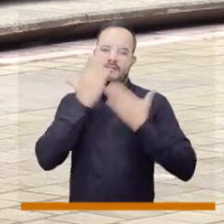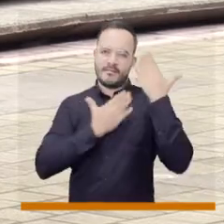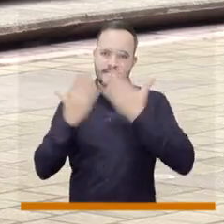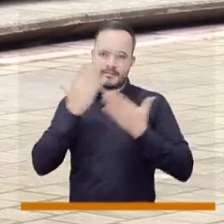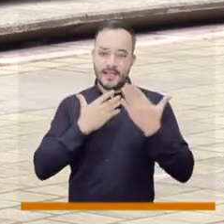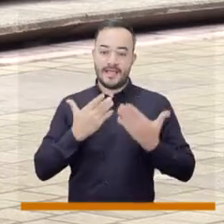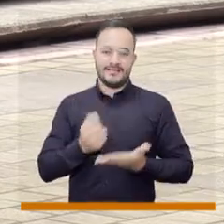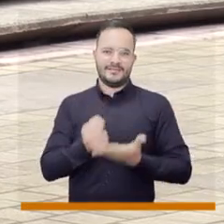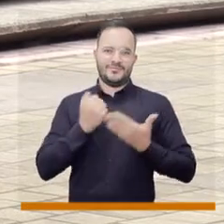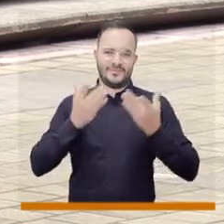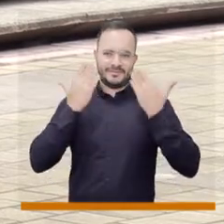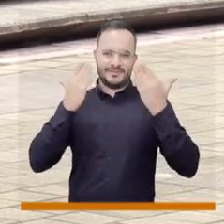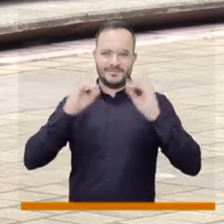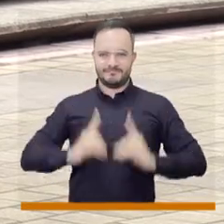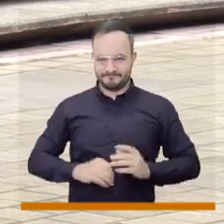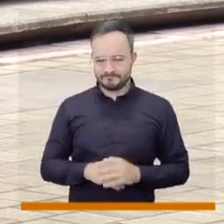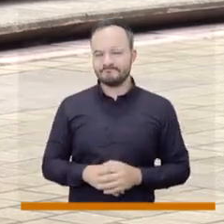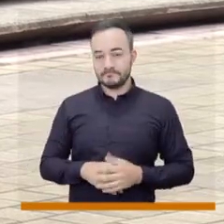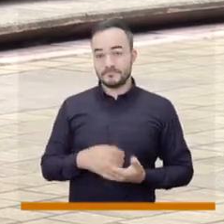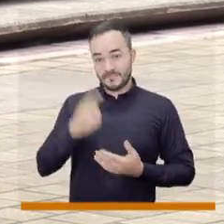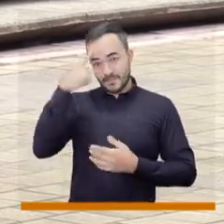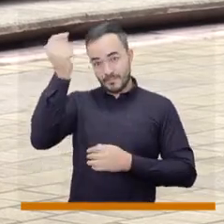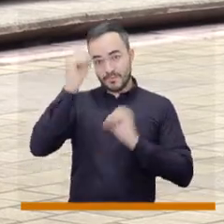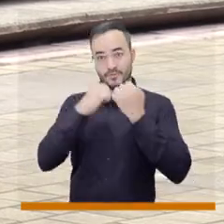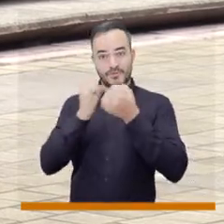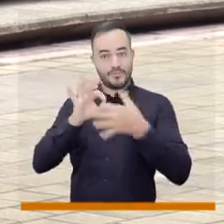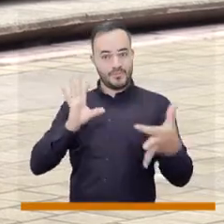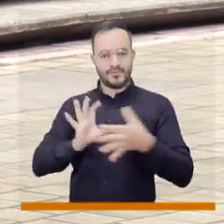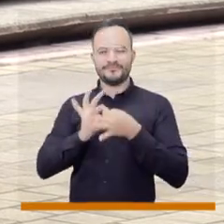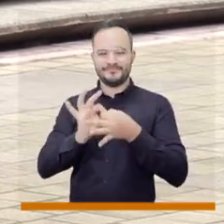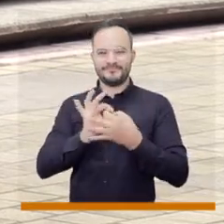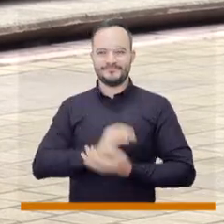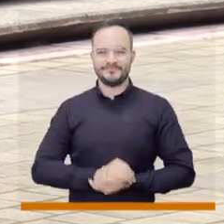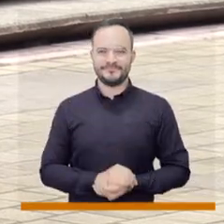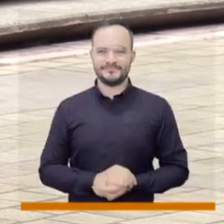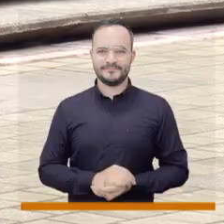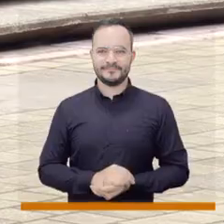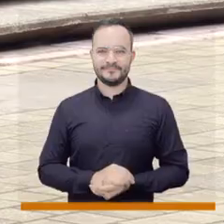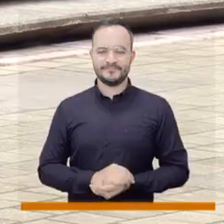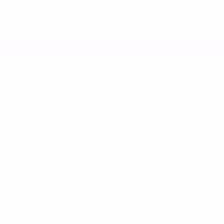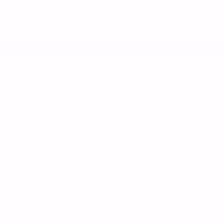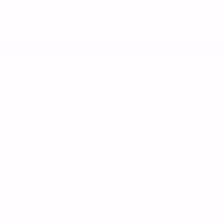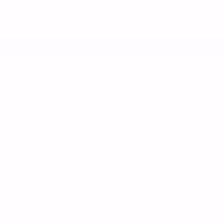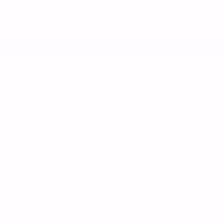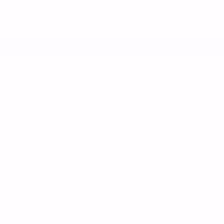así poder tomar mejores decisiones. Porque el Consejo somos tú y yo.